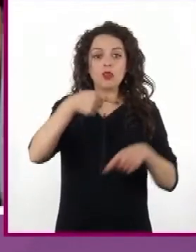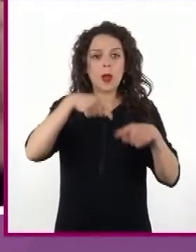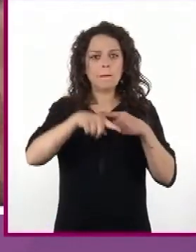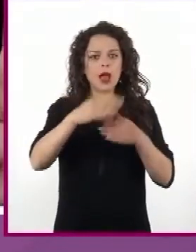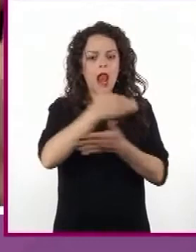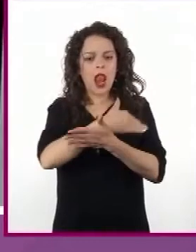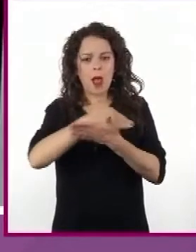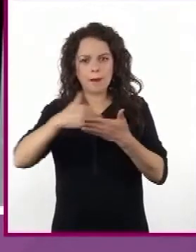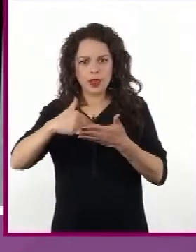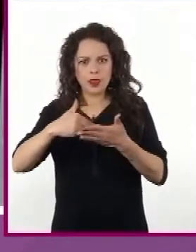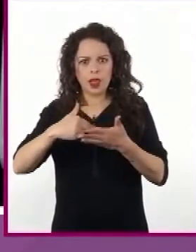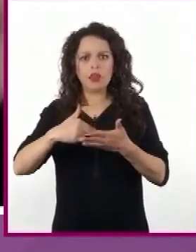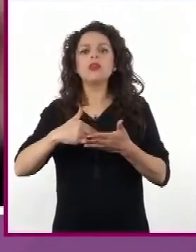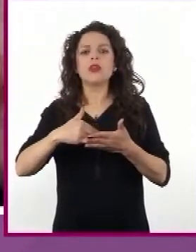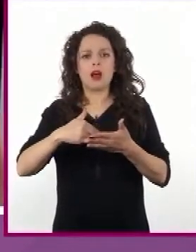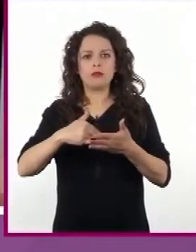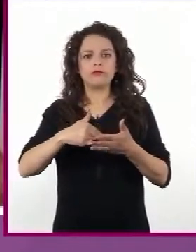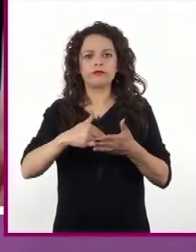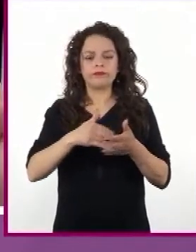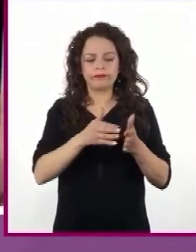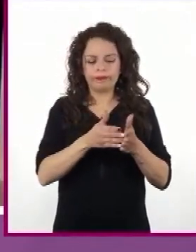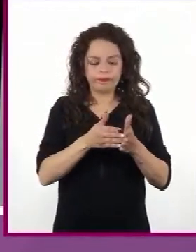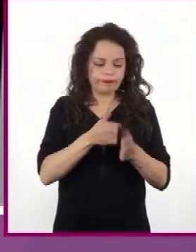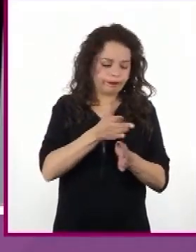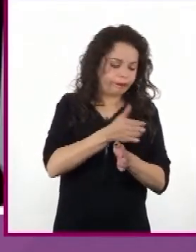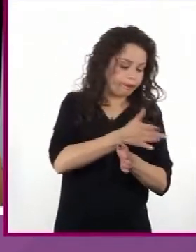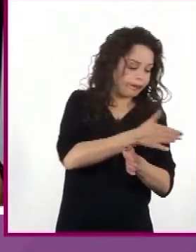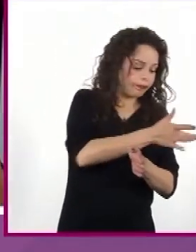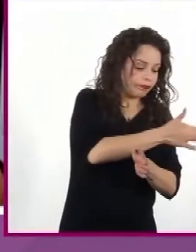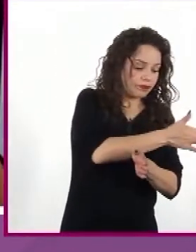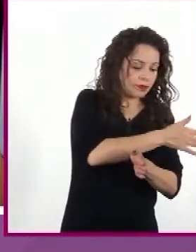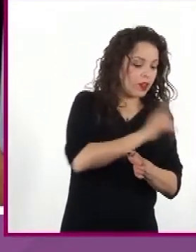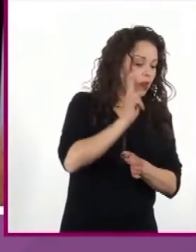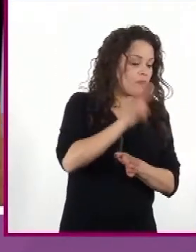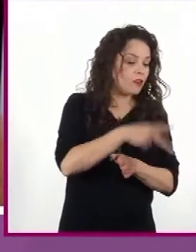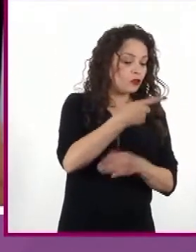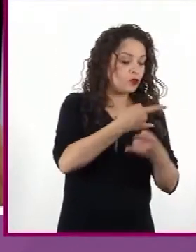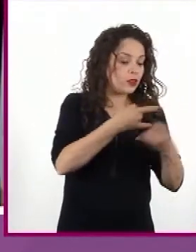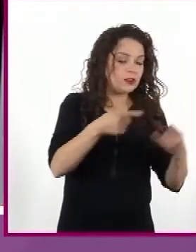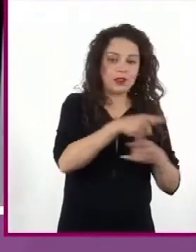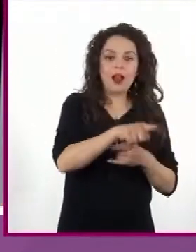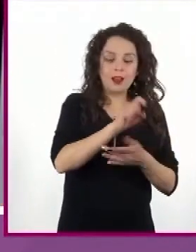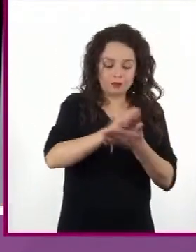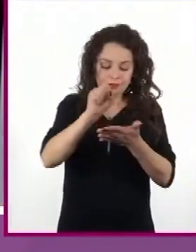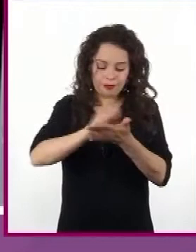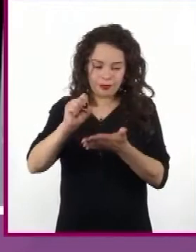haces flashbacks, haces pequeños recorridos hacia atrás, es más fácil que tu lector